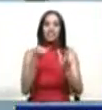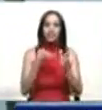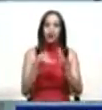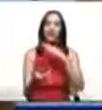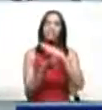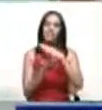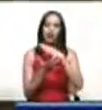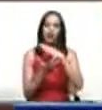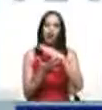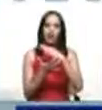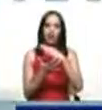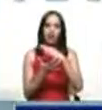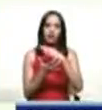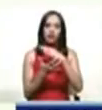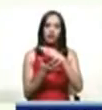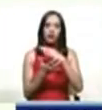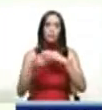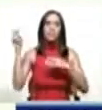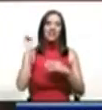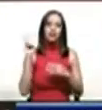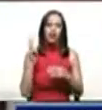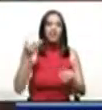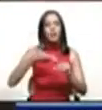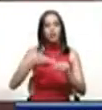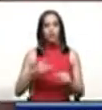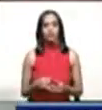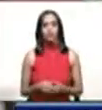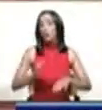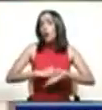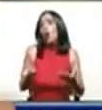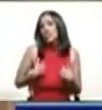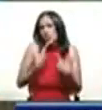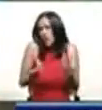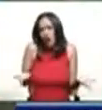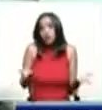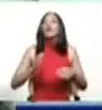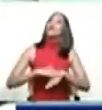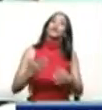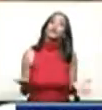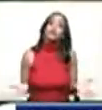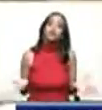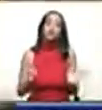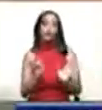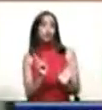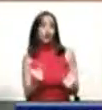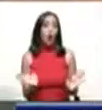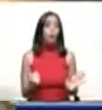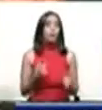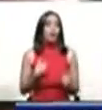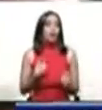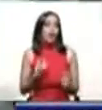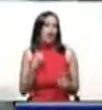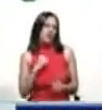Tecnología Venezolana del Petróleo. ¿Por qué digo yo esto? No por negligencia de los investigadores,